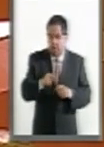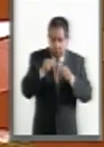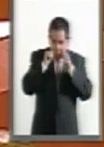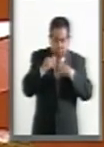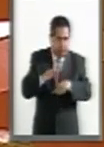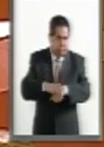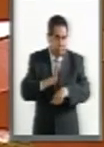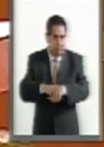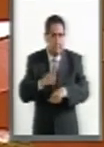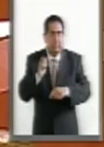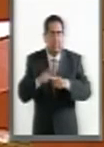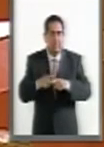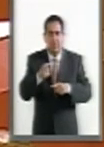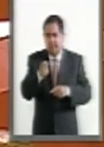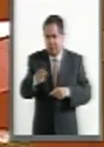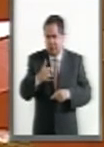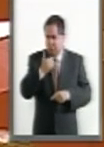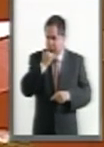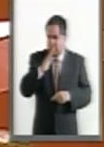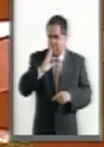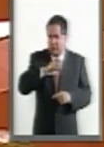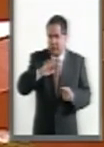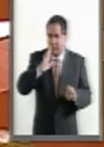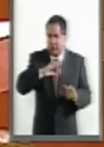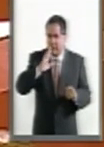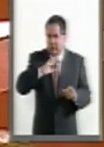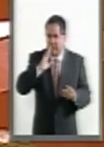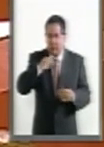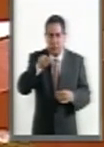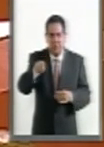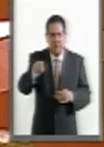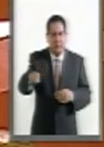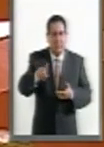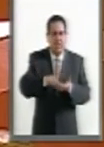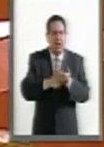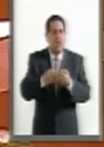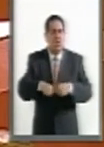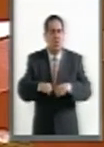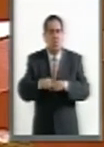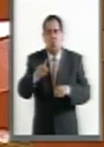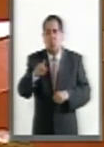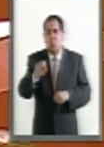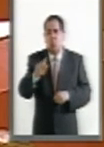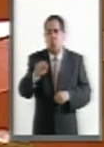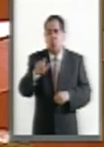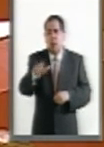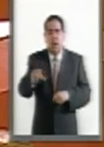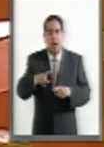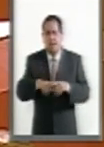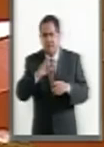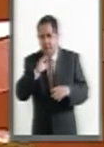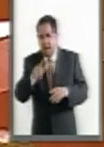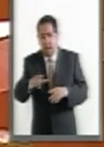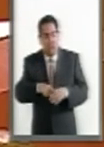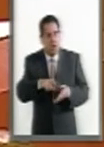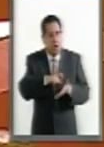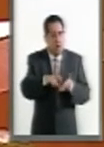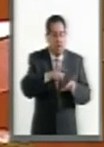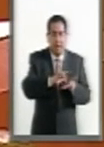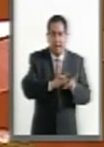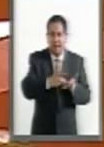alertó de fuertes irregularidades con que está operando el Seguro Popular, pues compran medicamentos y servicios a